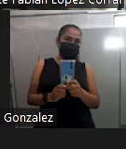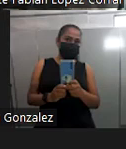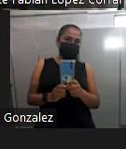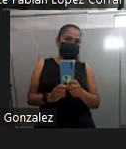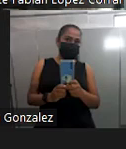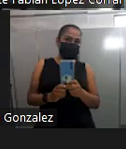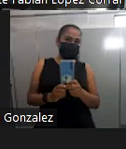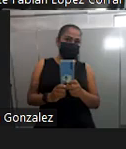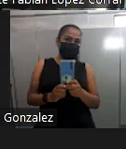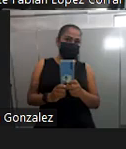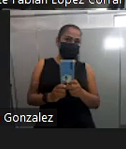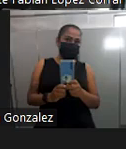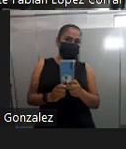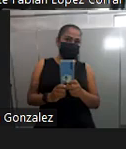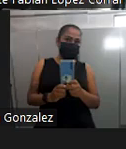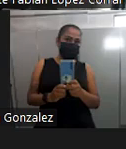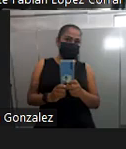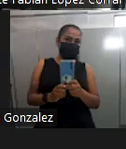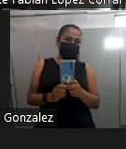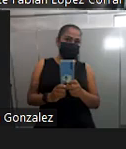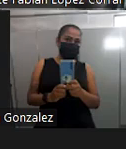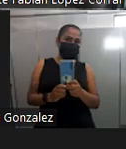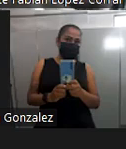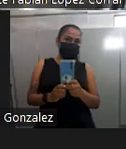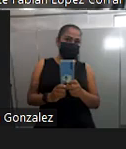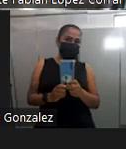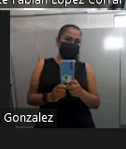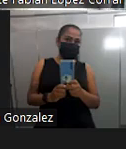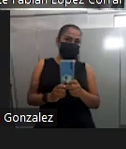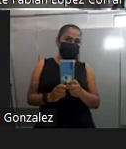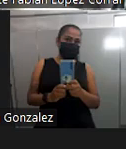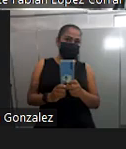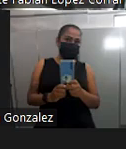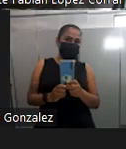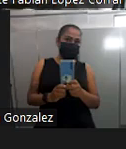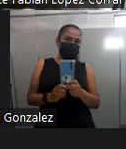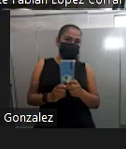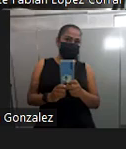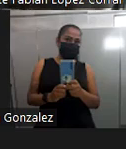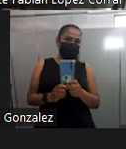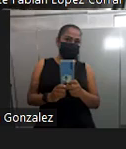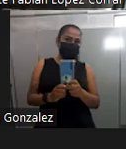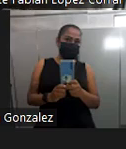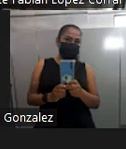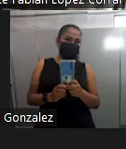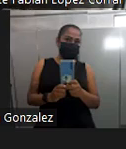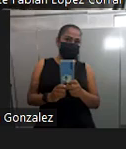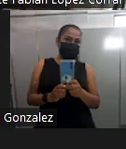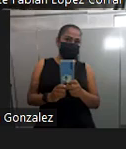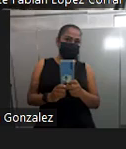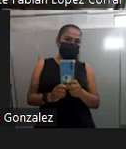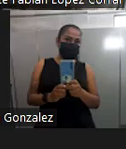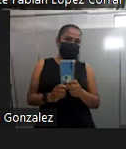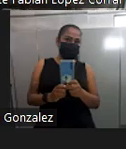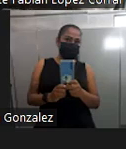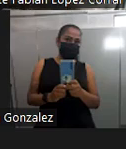geocéntrica es decir que todos los cuerpos celestes giraban alrededor de la tierra que la tierra era un cuerpo inamovible que